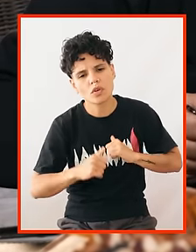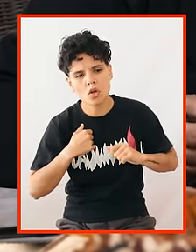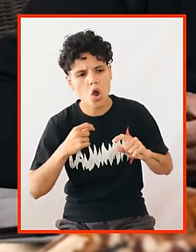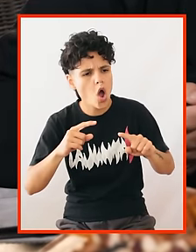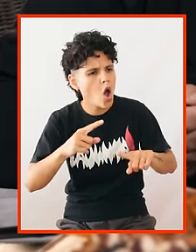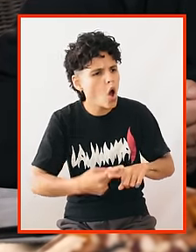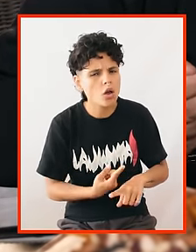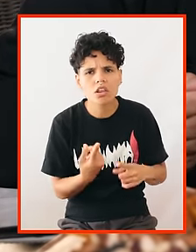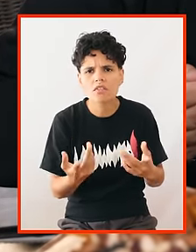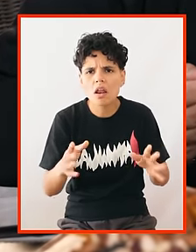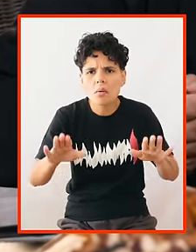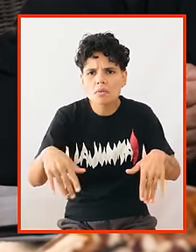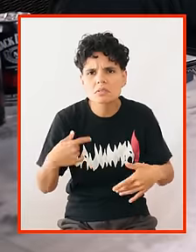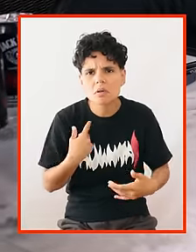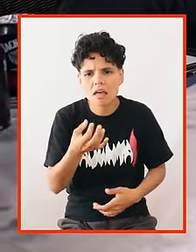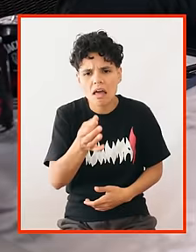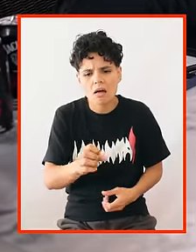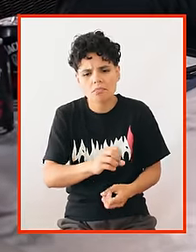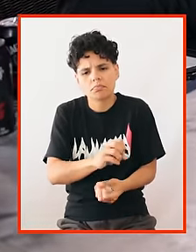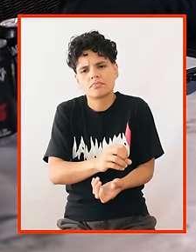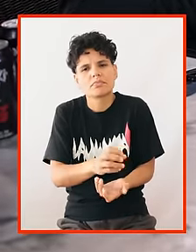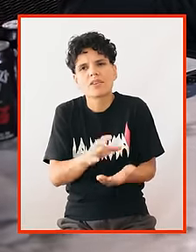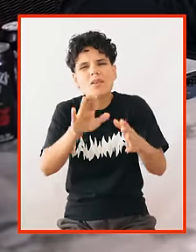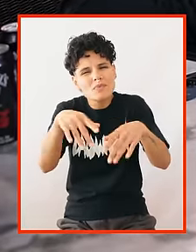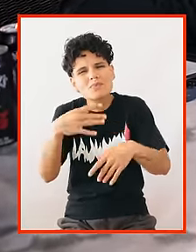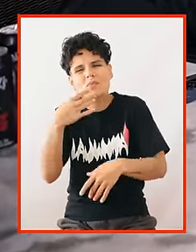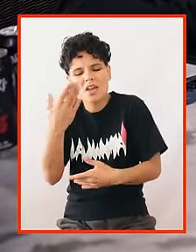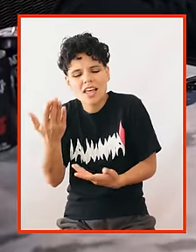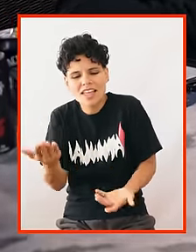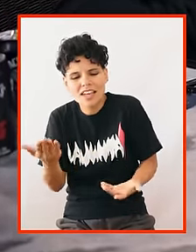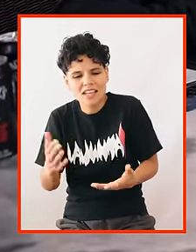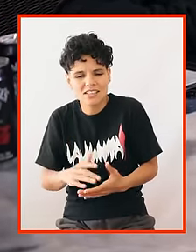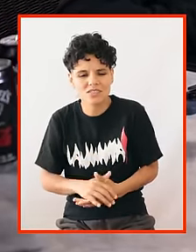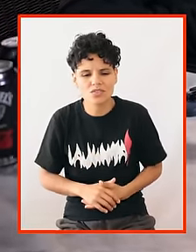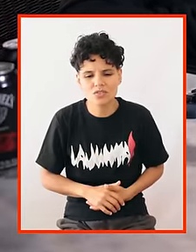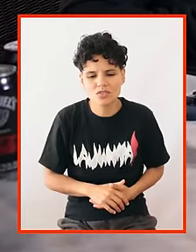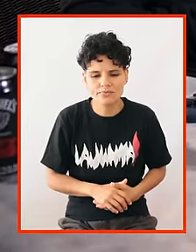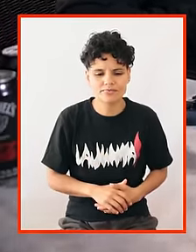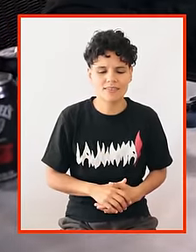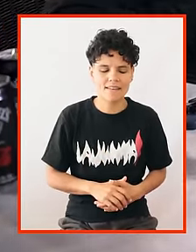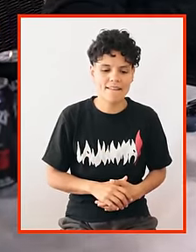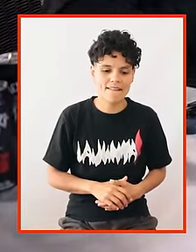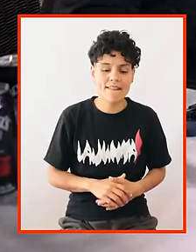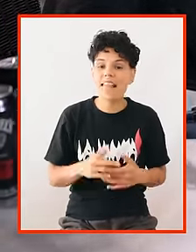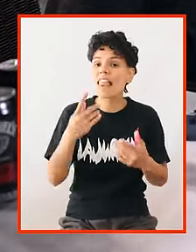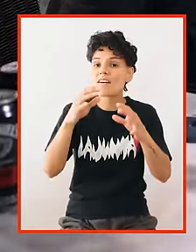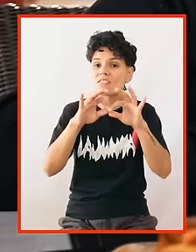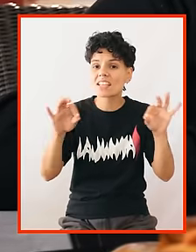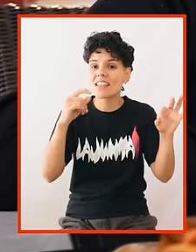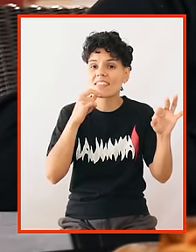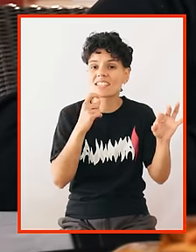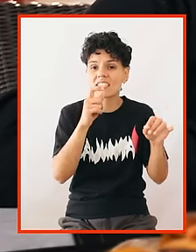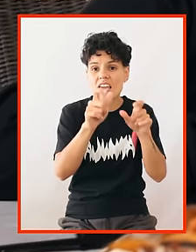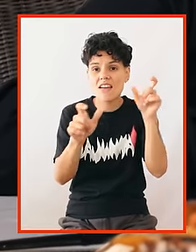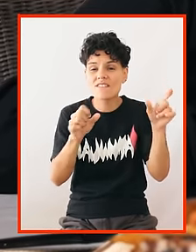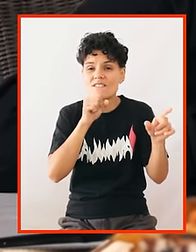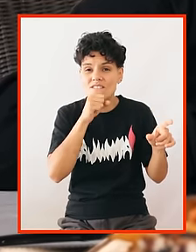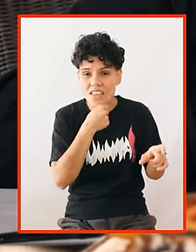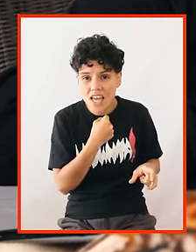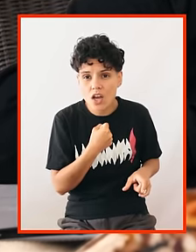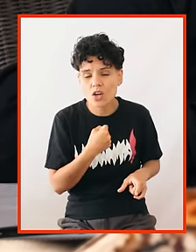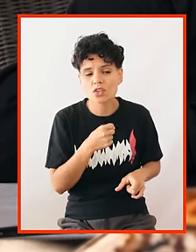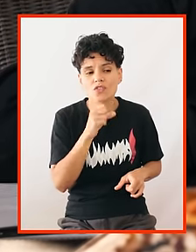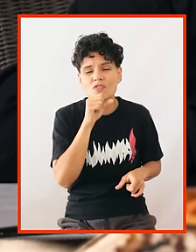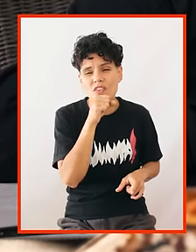igual. Entonces, más o menos por ahí iba la cosa. Claro. Por ahí iban los tiros. ¿Qué está pasando con los viejos? Claro. De hecho, claro. La frase 10, los viejos son de lo peor,